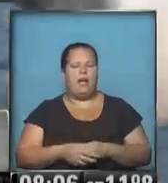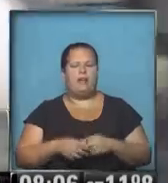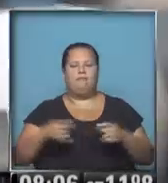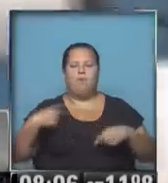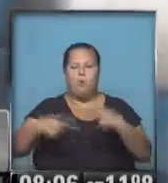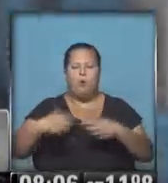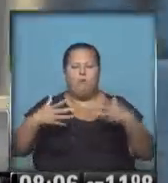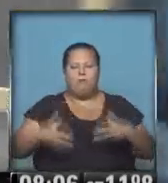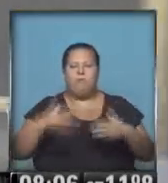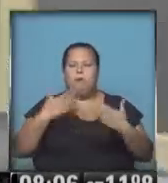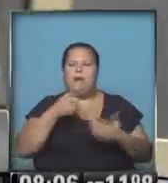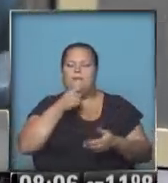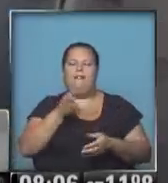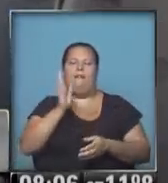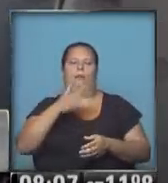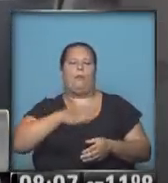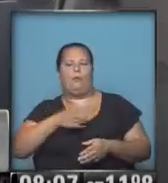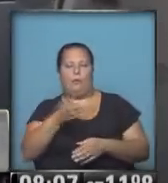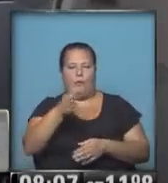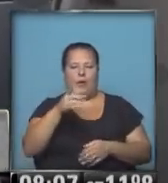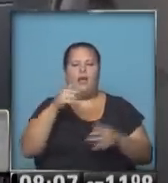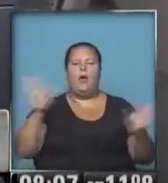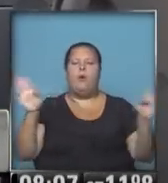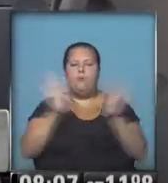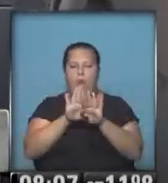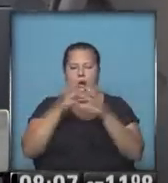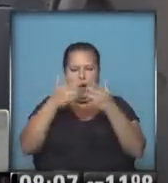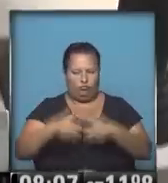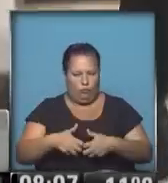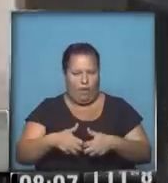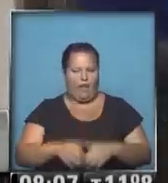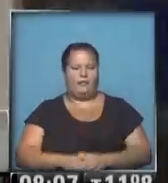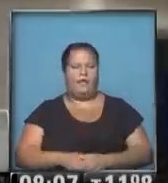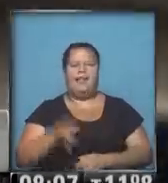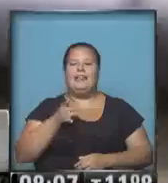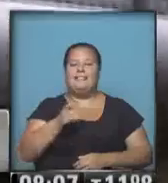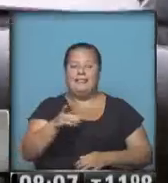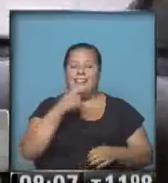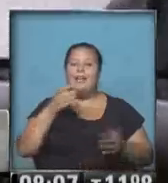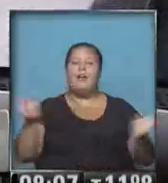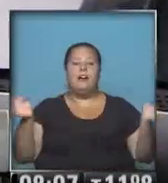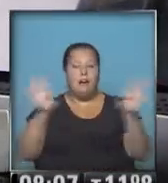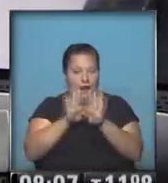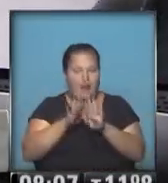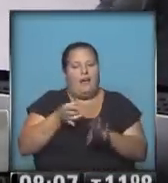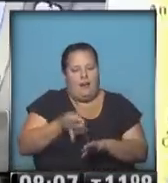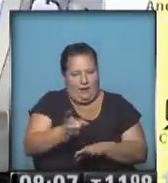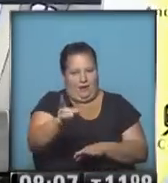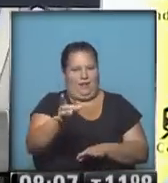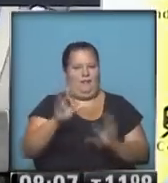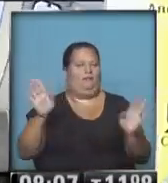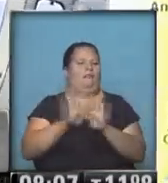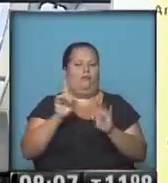neumático de suspensión, lo que hace mucho más placentero el viaje. Tiene cierre de puertas inteligentes, es decir, el tren no arranca hasta que las puertas no estén